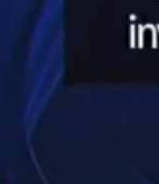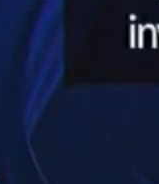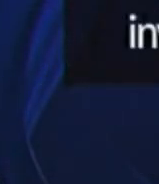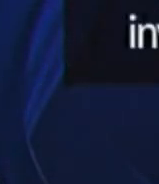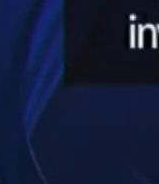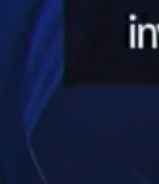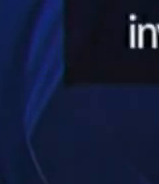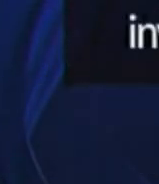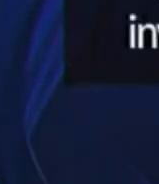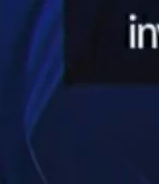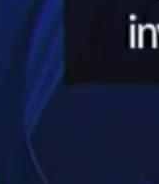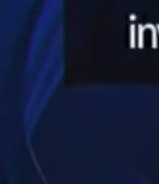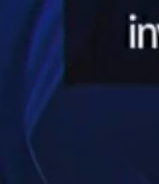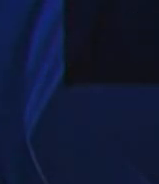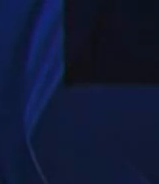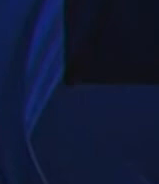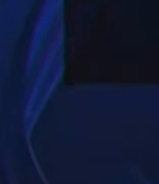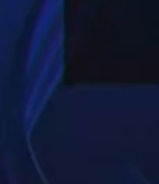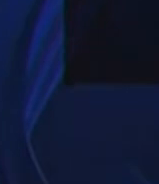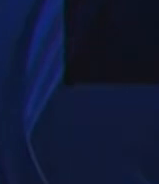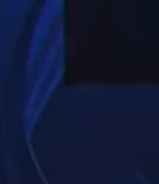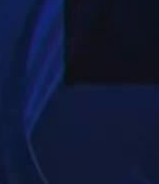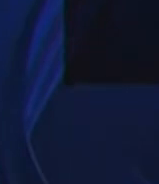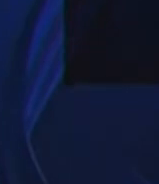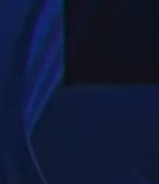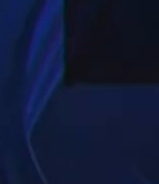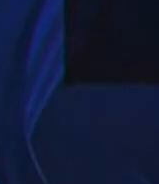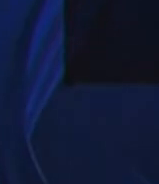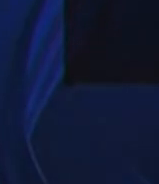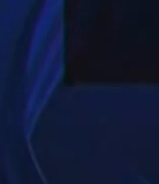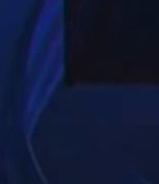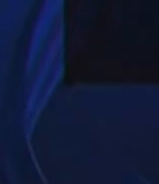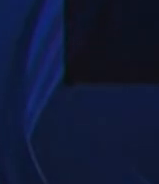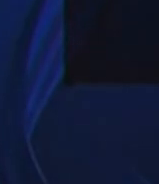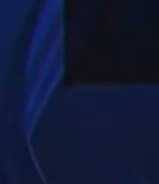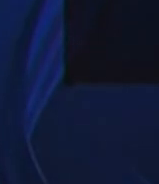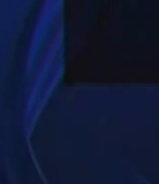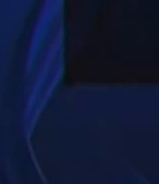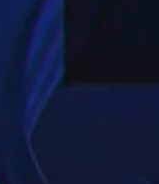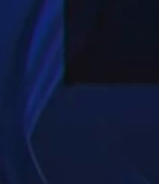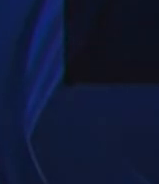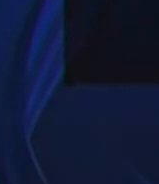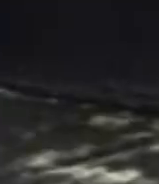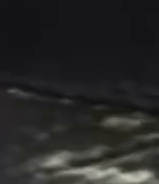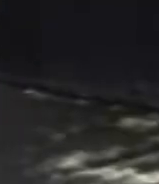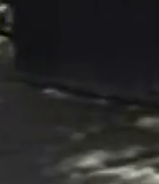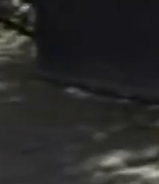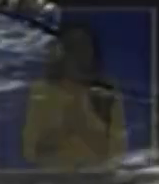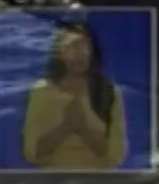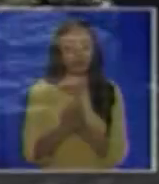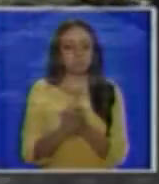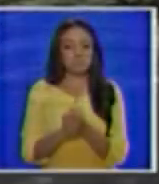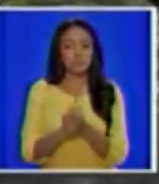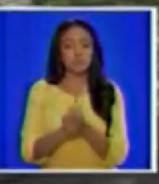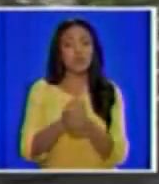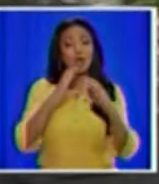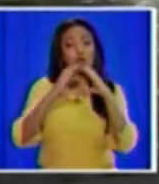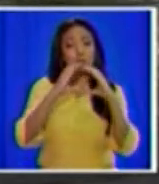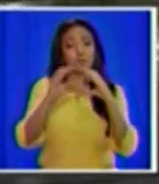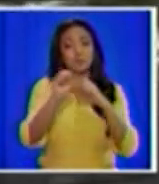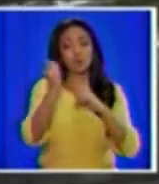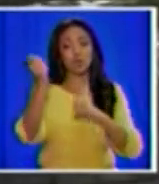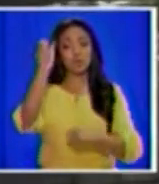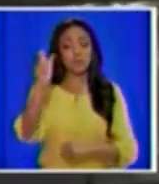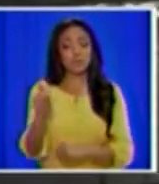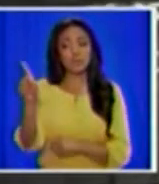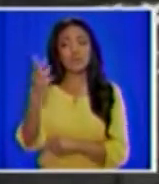comida y alojamiento. He logrado sobrevivir gracias a la universidad. Conversamos también con Noemí